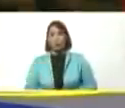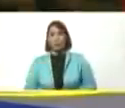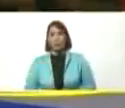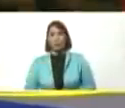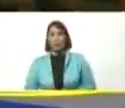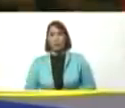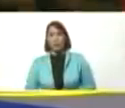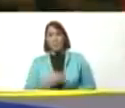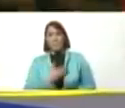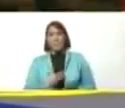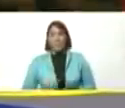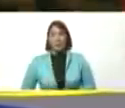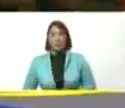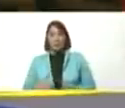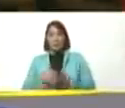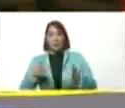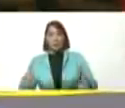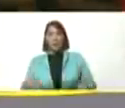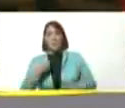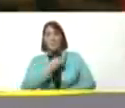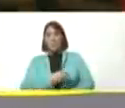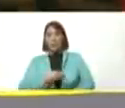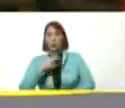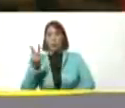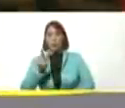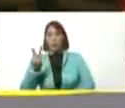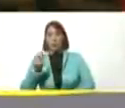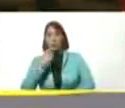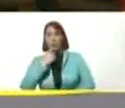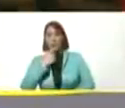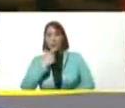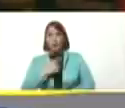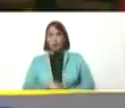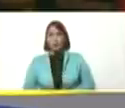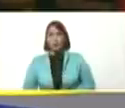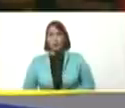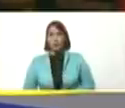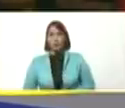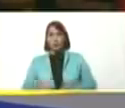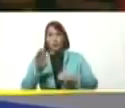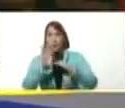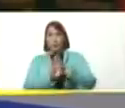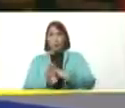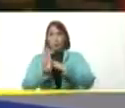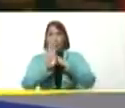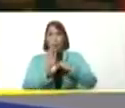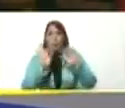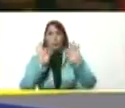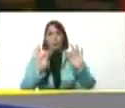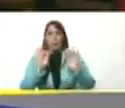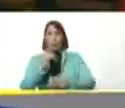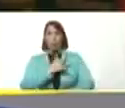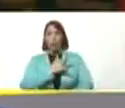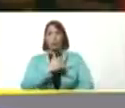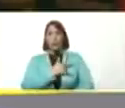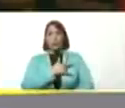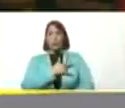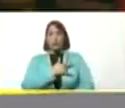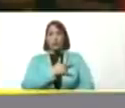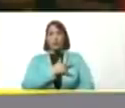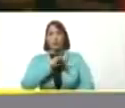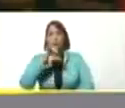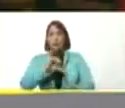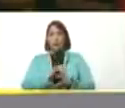la presidenta de la gran misión Venezuela Bella y protectora especial de la Universidad Central de Venezuela, que